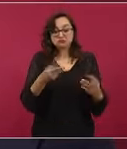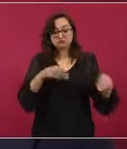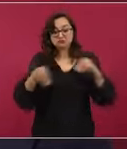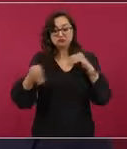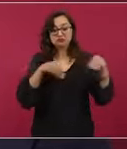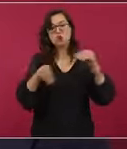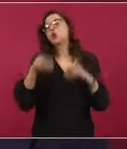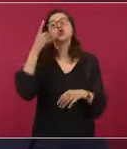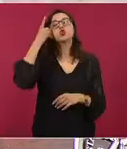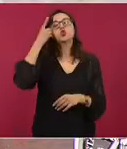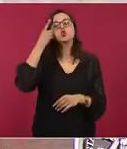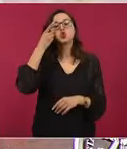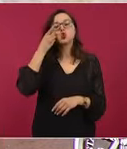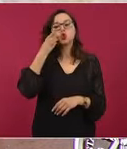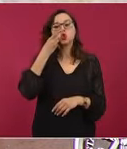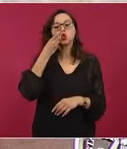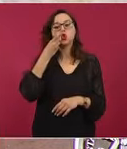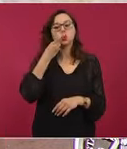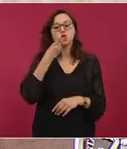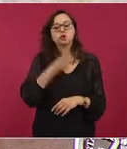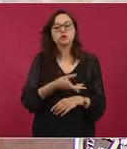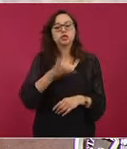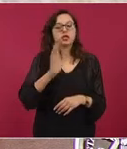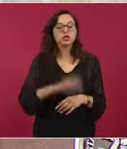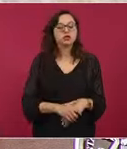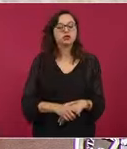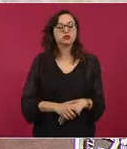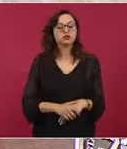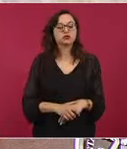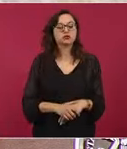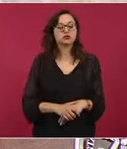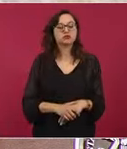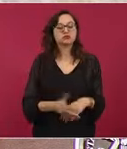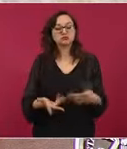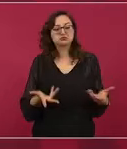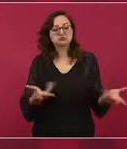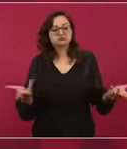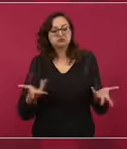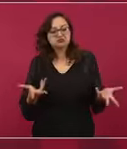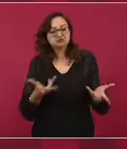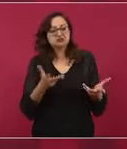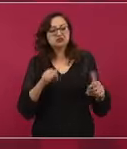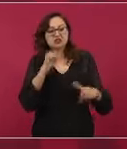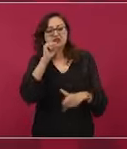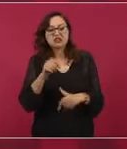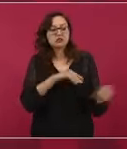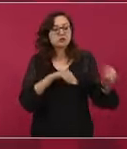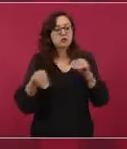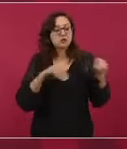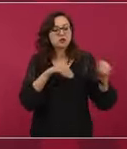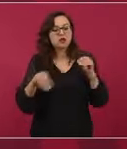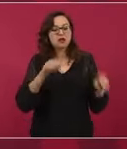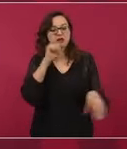de la época de la reforma. sea,